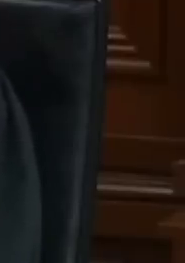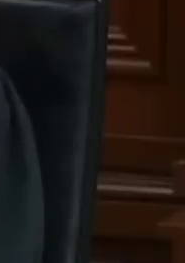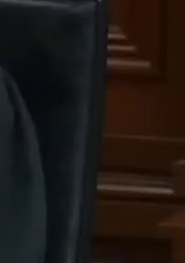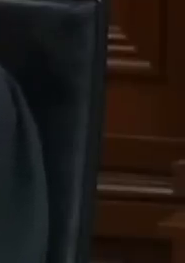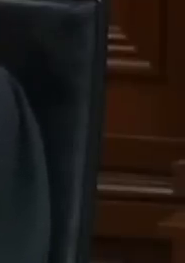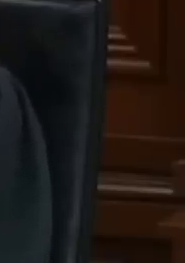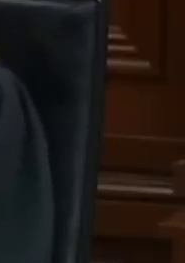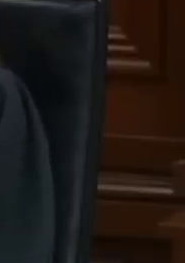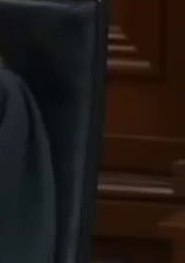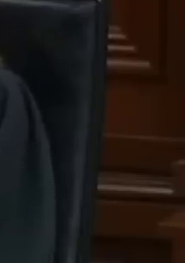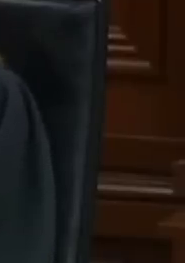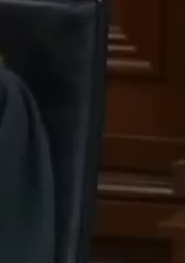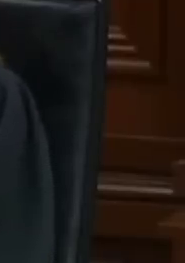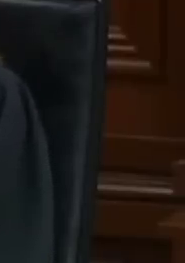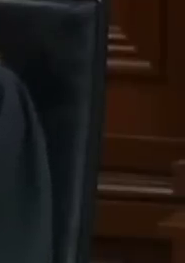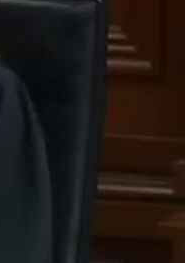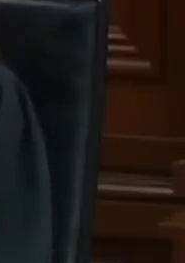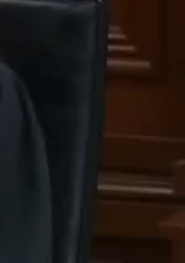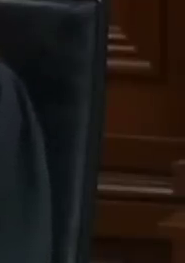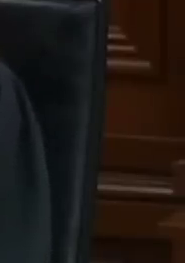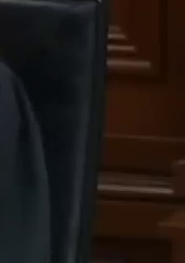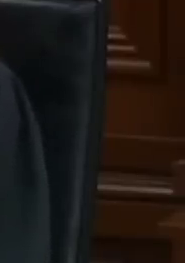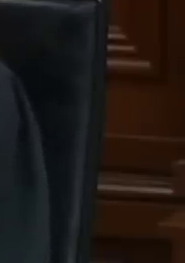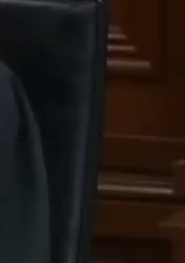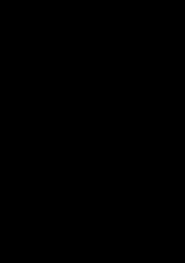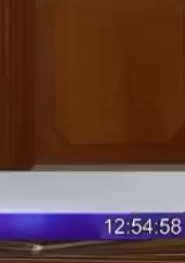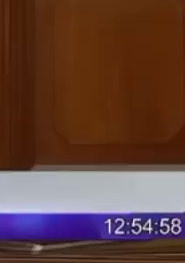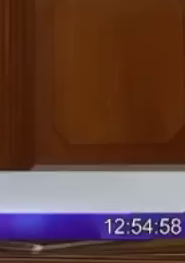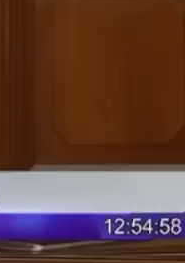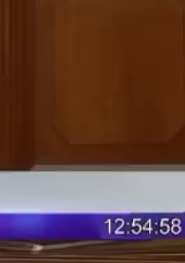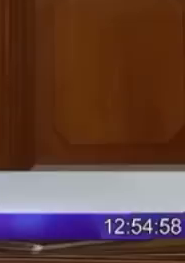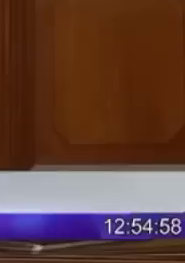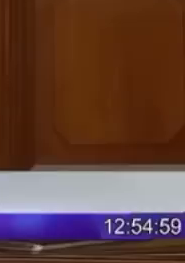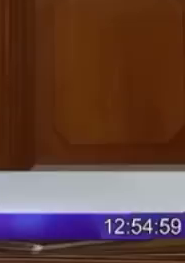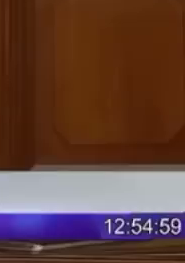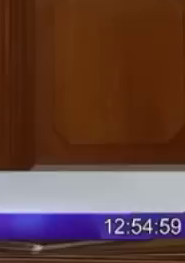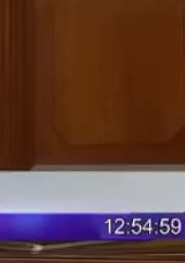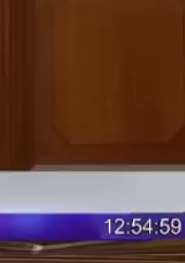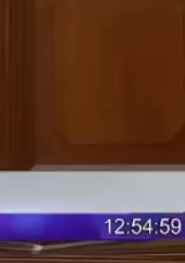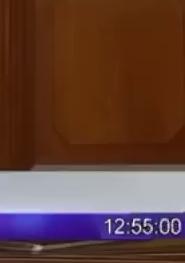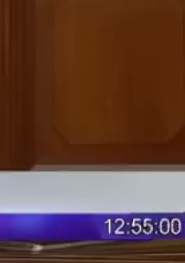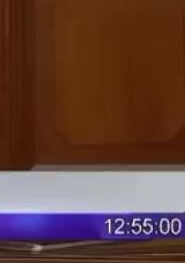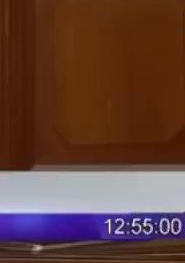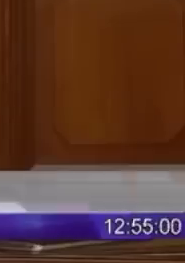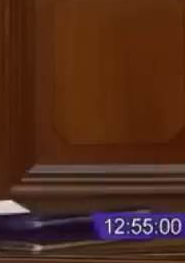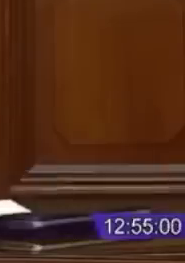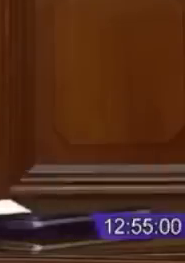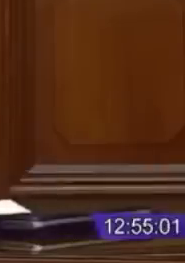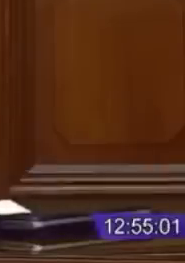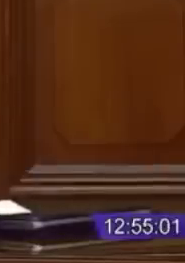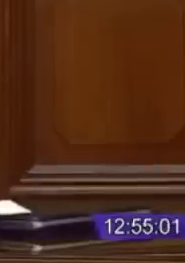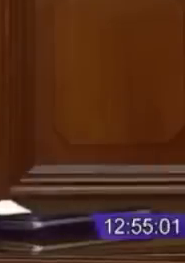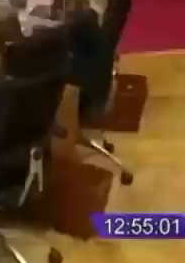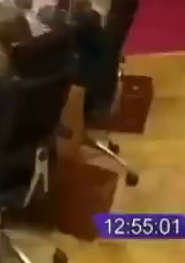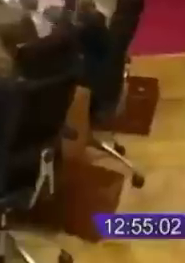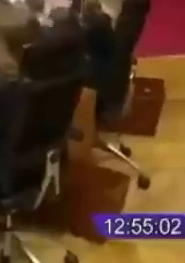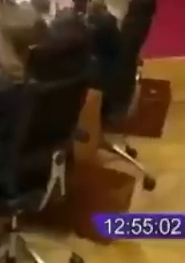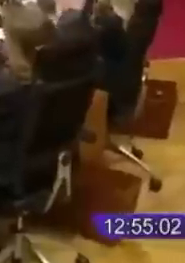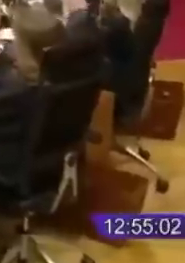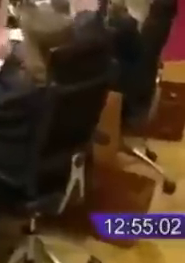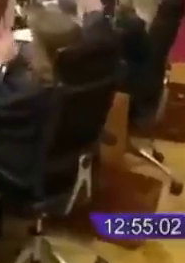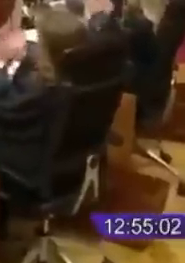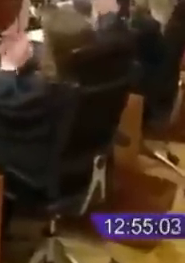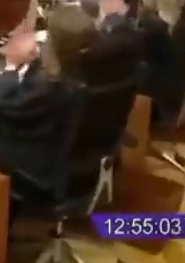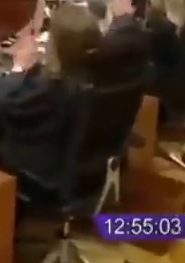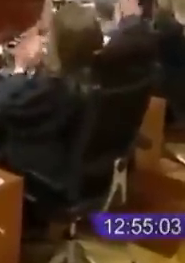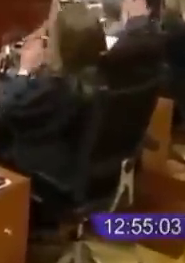Sí, efectivamente la Sedena está operando la Guardia Nacional, pero la Guardia Nacional finalmente es una institución que está siendo